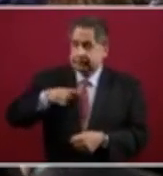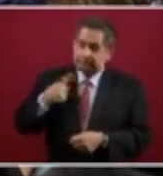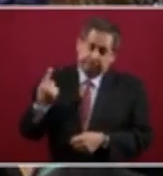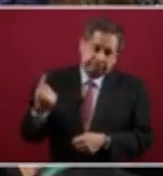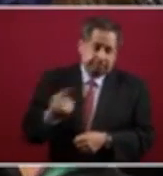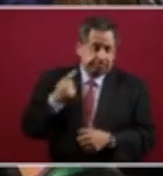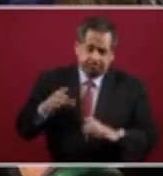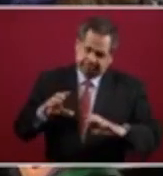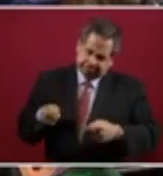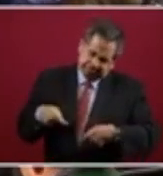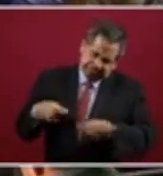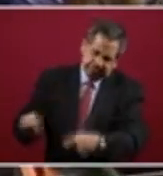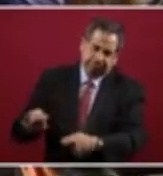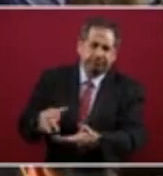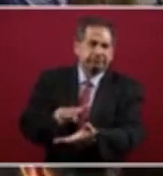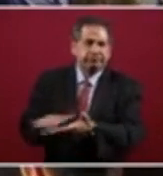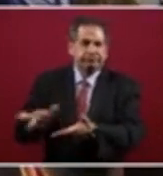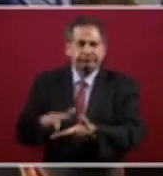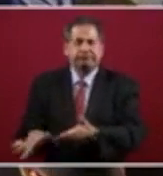deportistas.